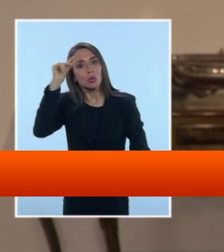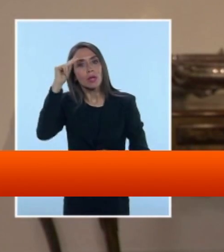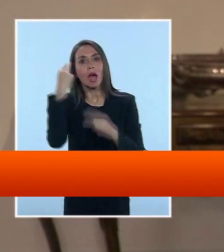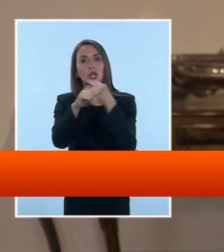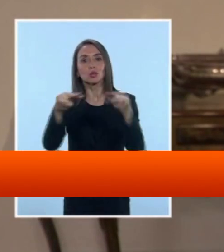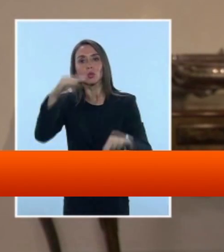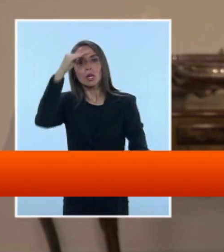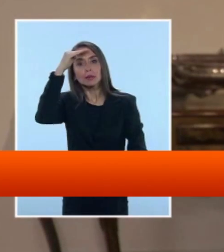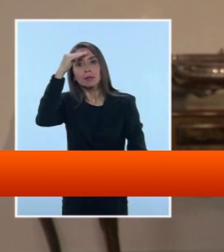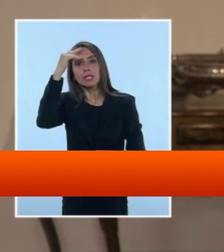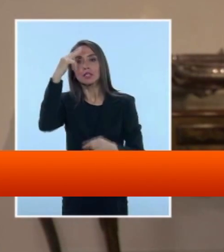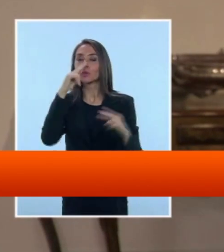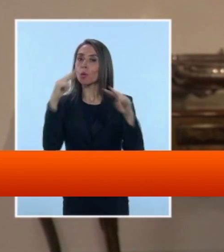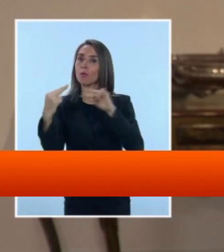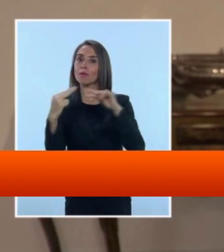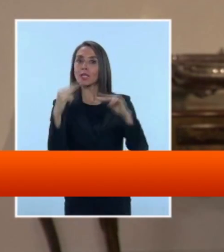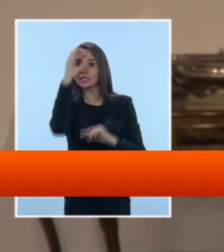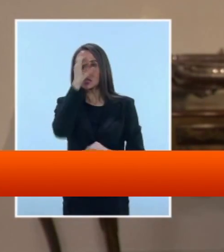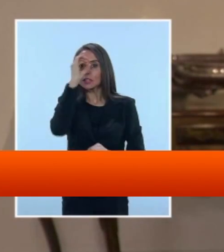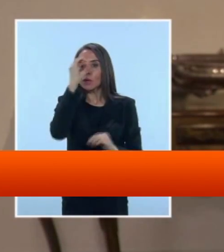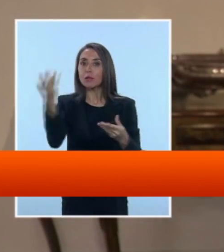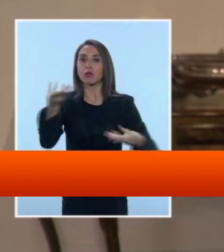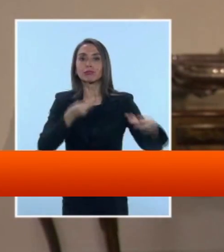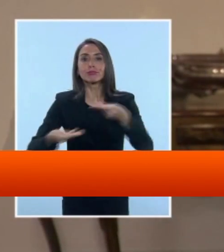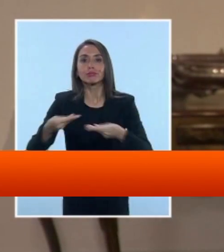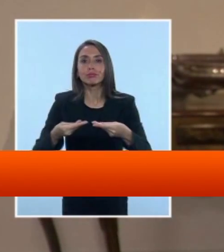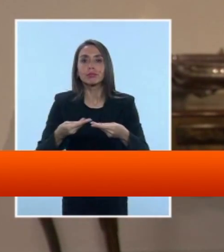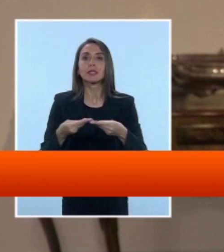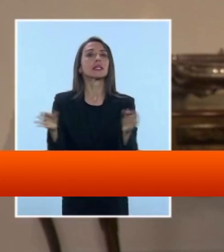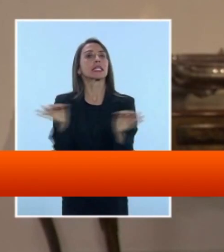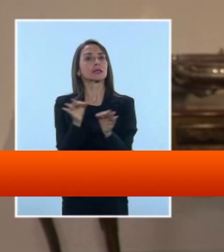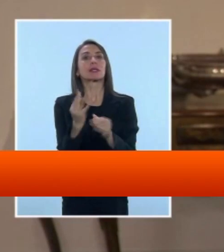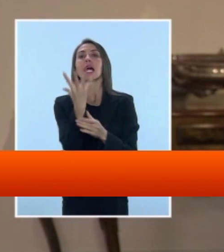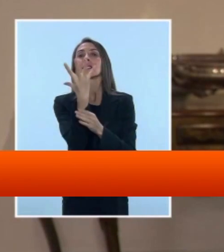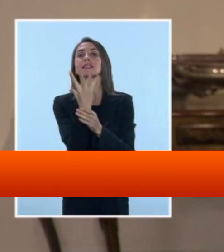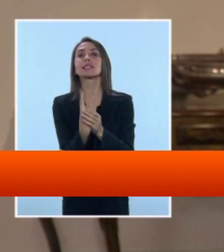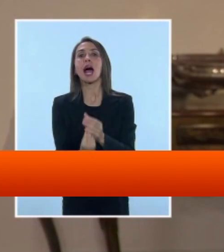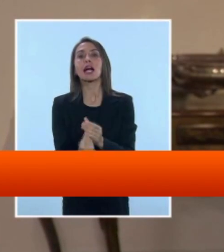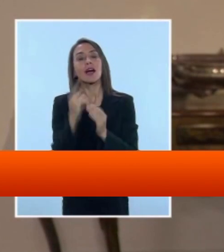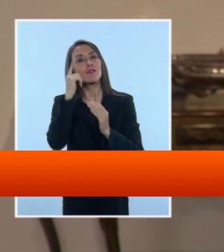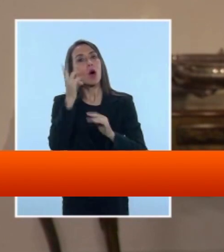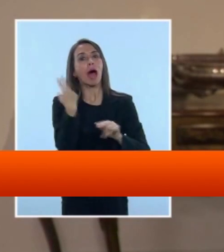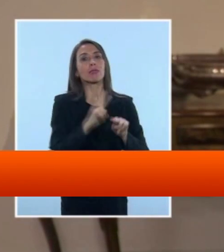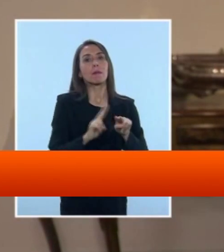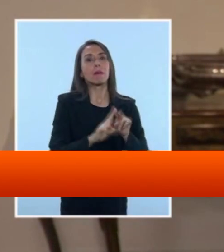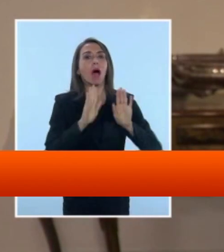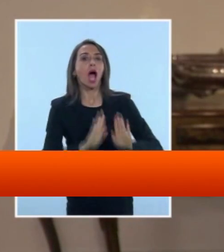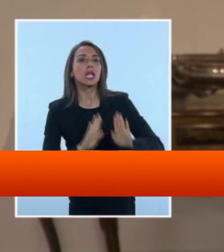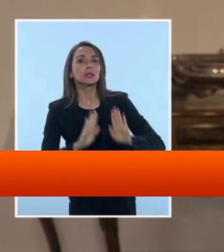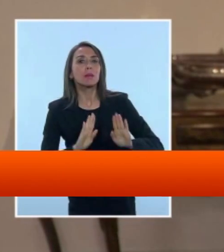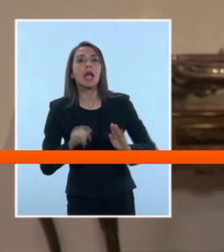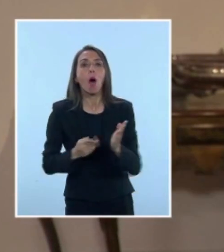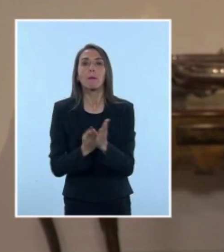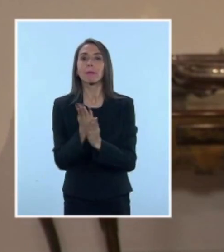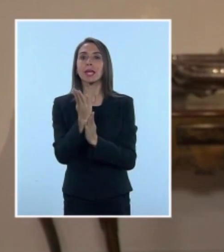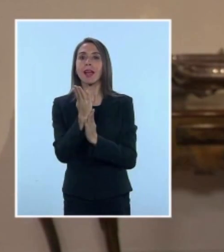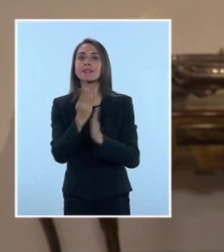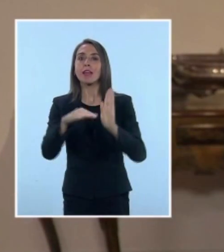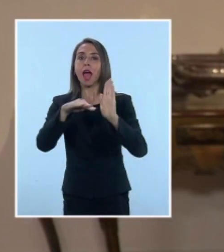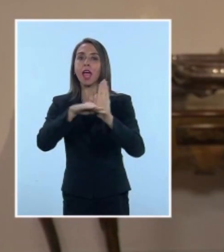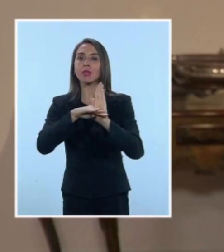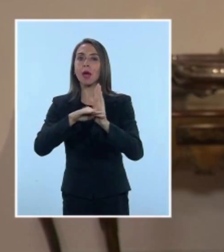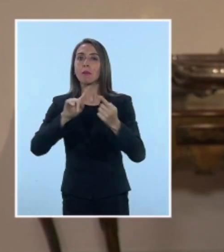experiencia y puntos de vista dicho de otro modo se acabó la espera de los preparativos y ahora empieza la etapa de la